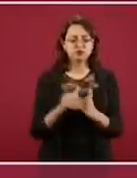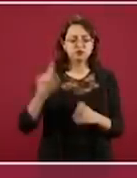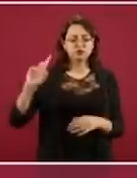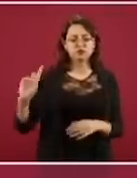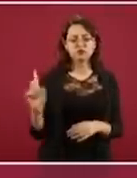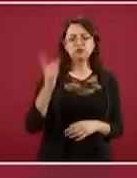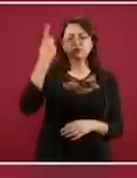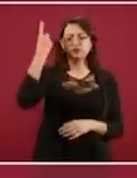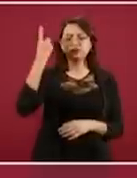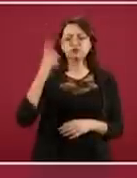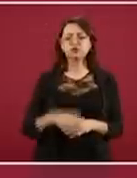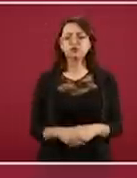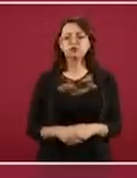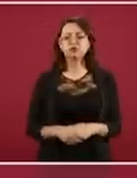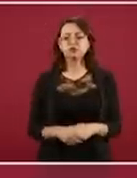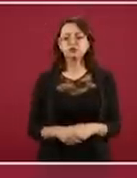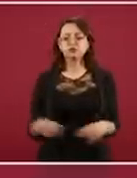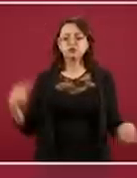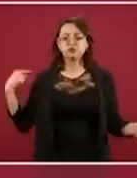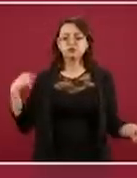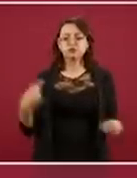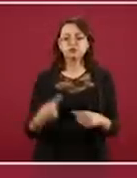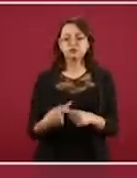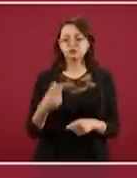$26 mil millones hasta septiembre.